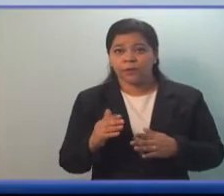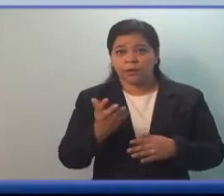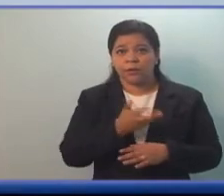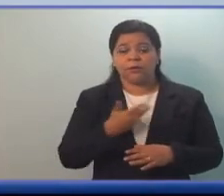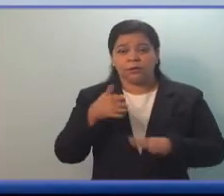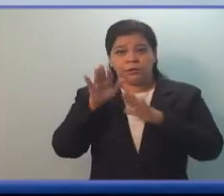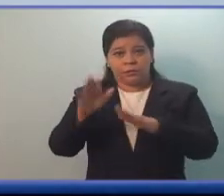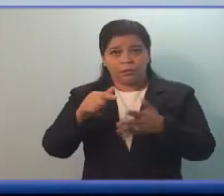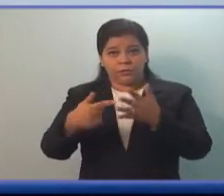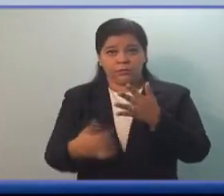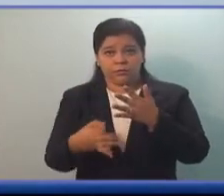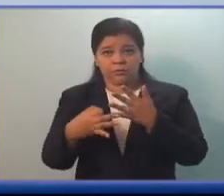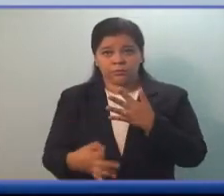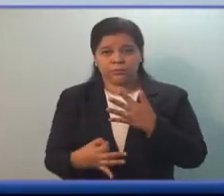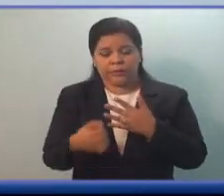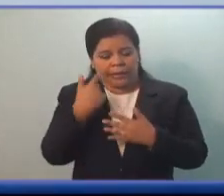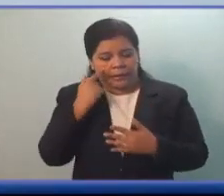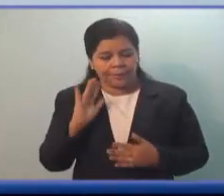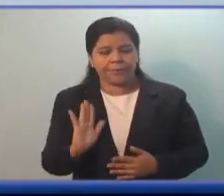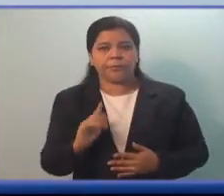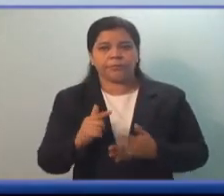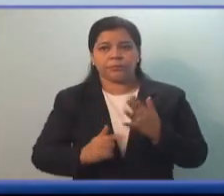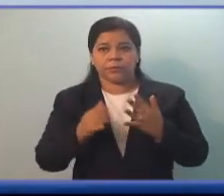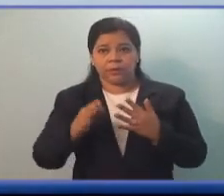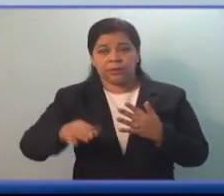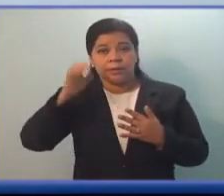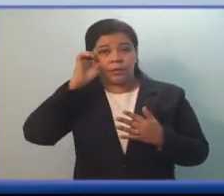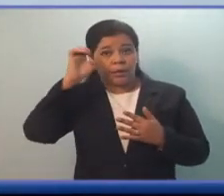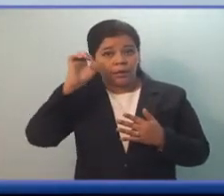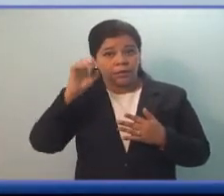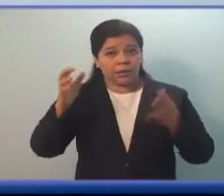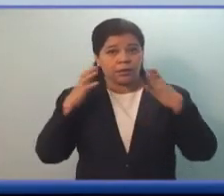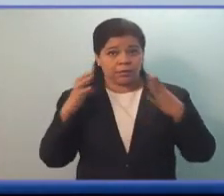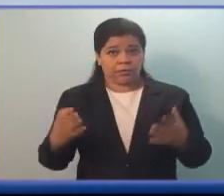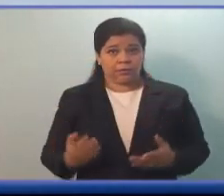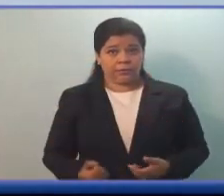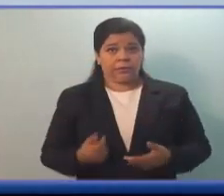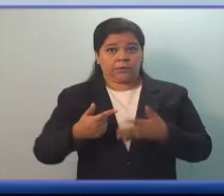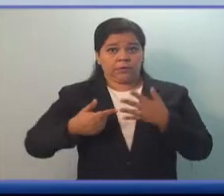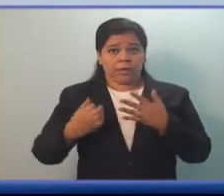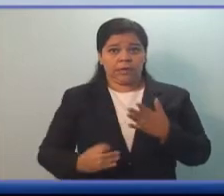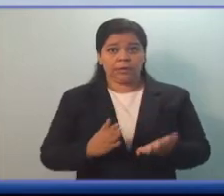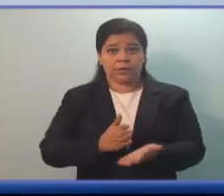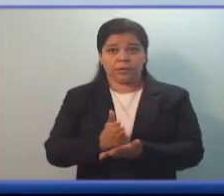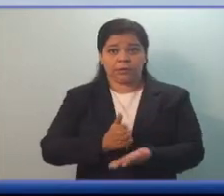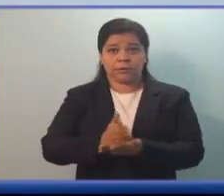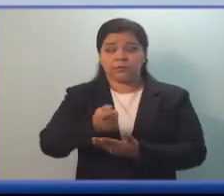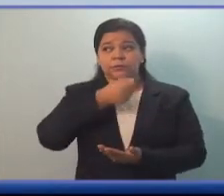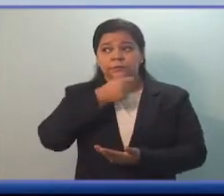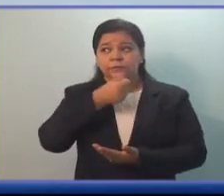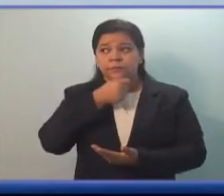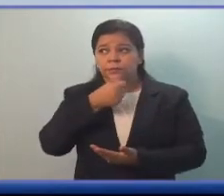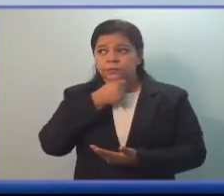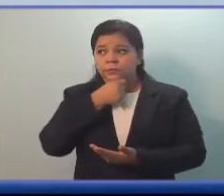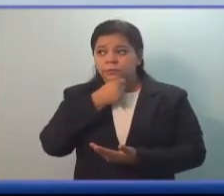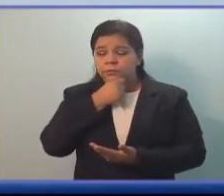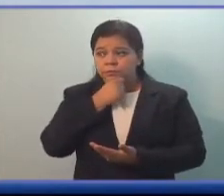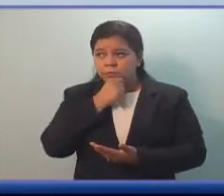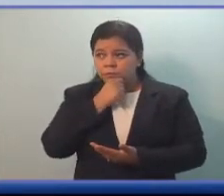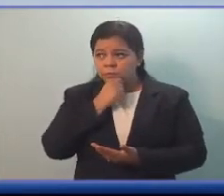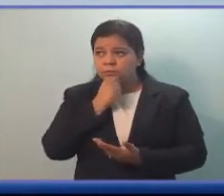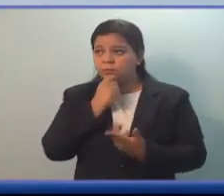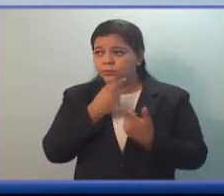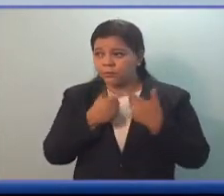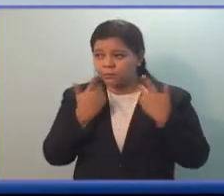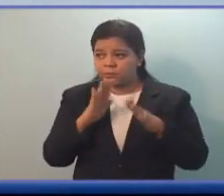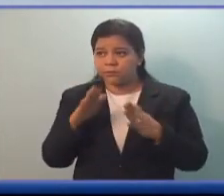la ley, porque, por ejemplo, la ley de ética gubernamental, la ley de acceso a la información que nos habla de transparencia, que nos